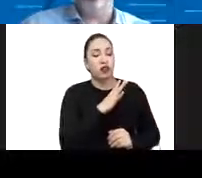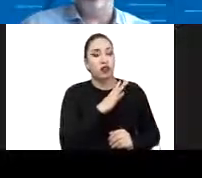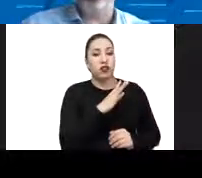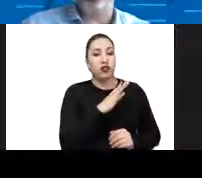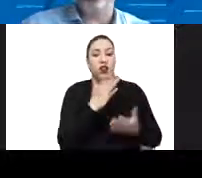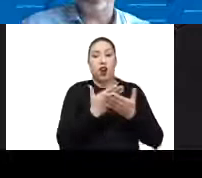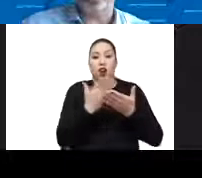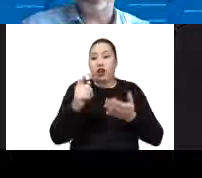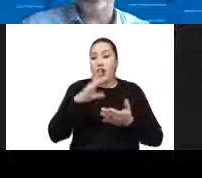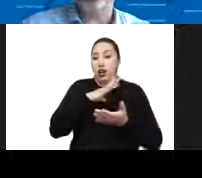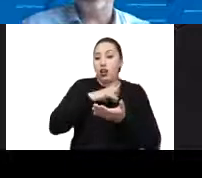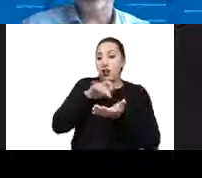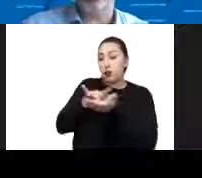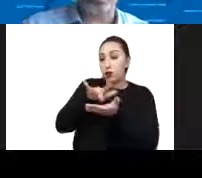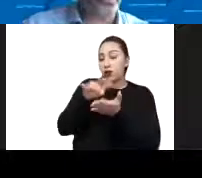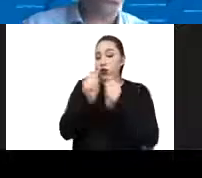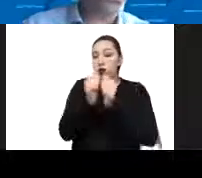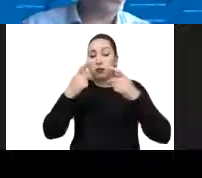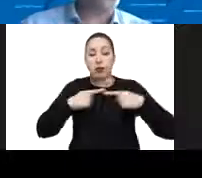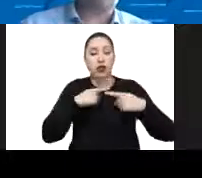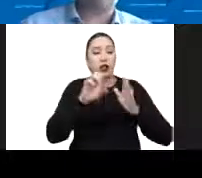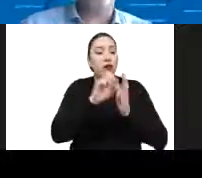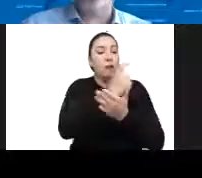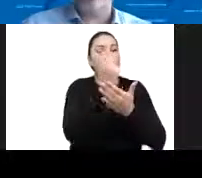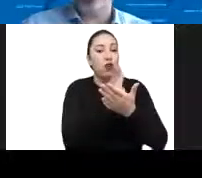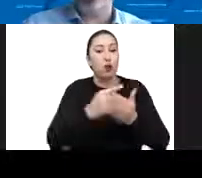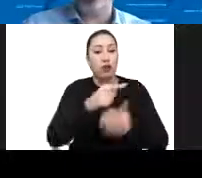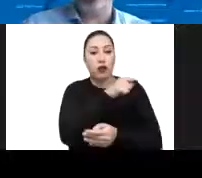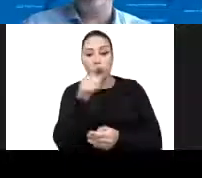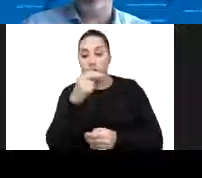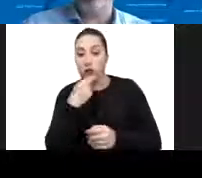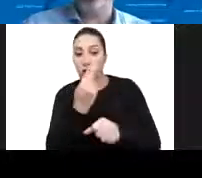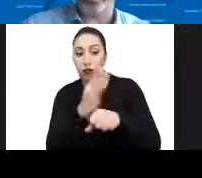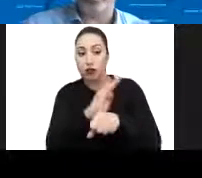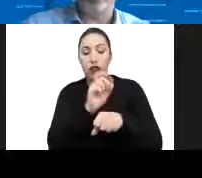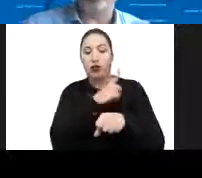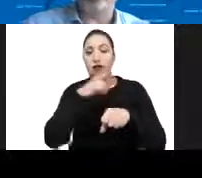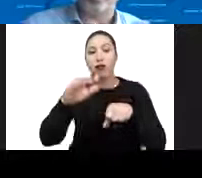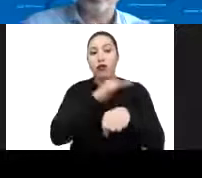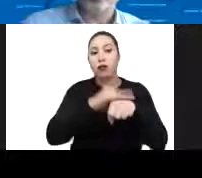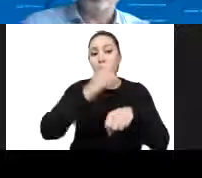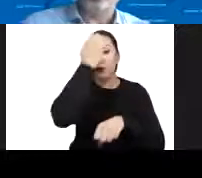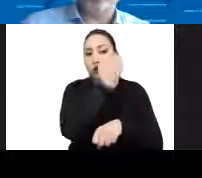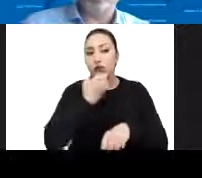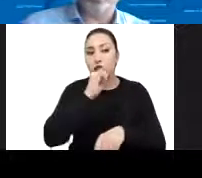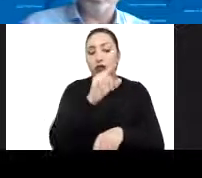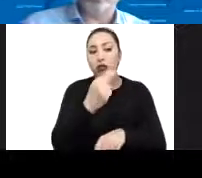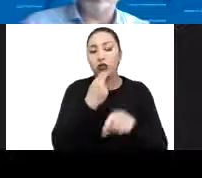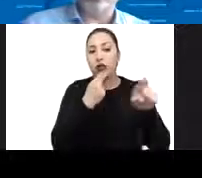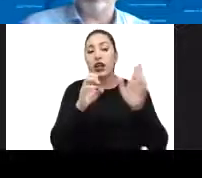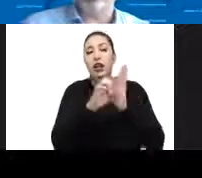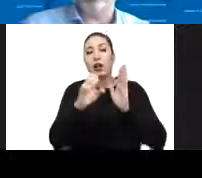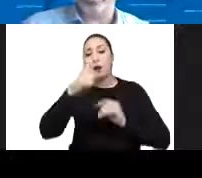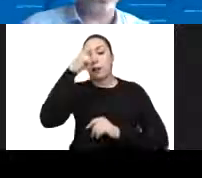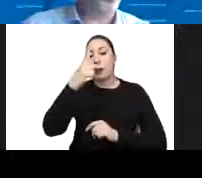subsidios implícitos que hay, ¿no? Si tenemos en el sector un subsidio de la energía, por ejemplo, para los pozos de agua, que